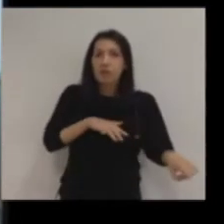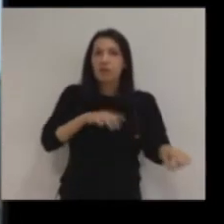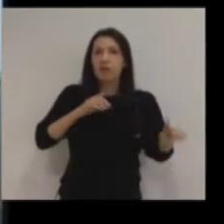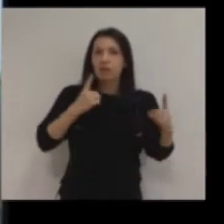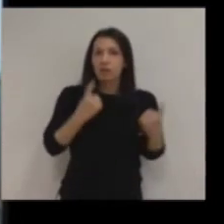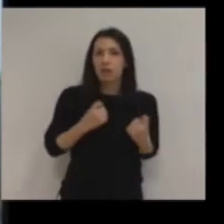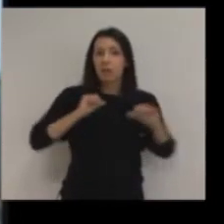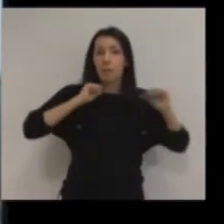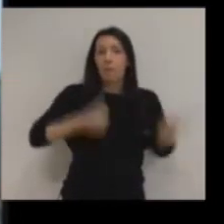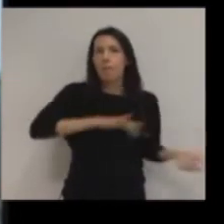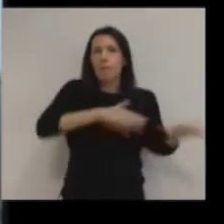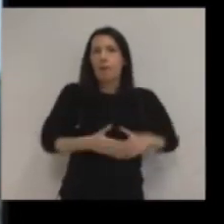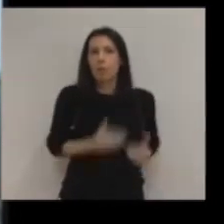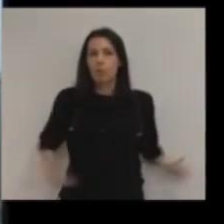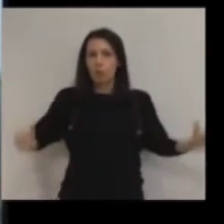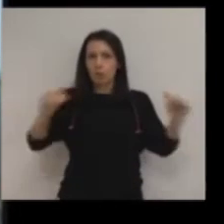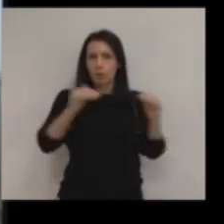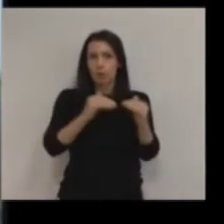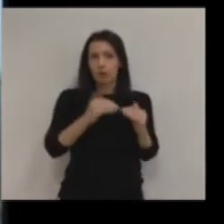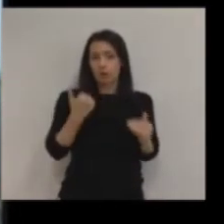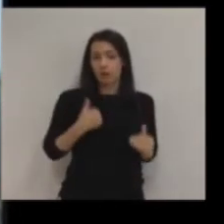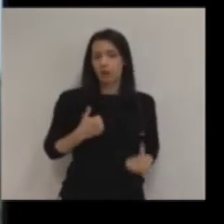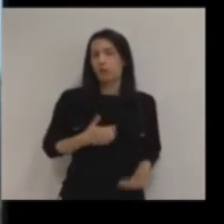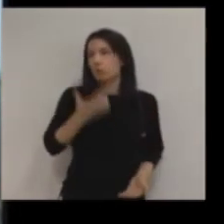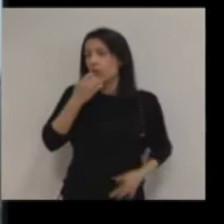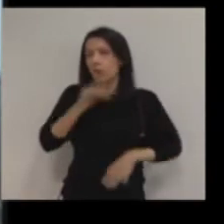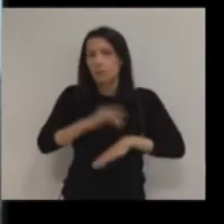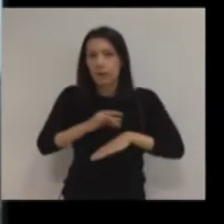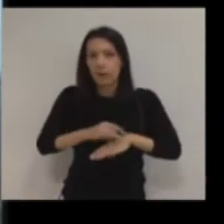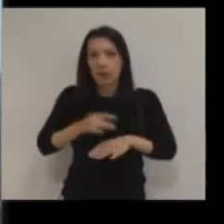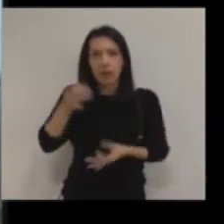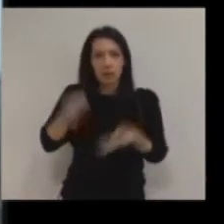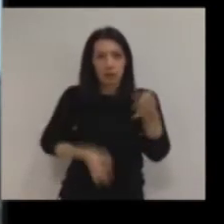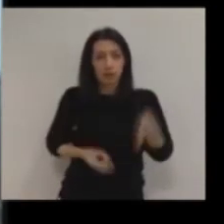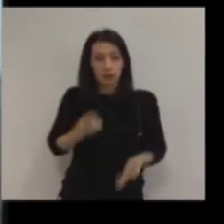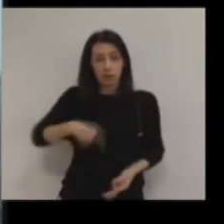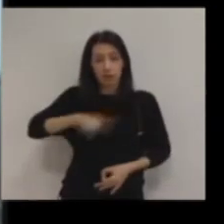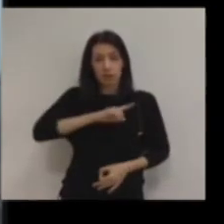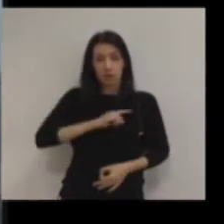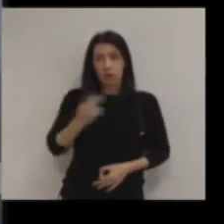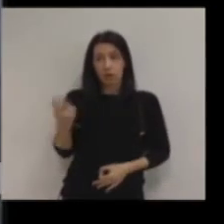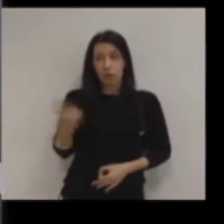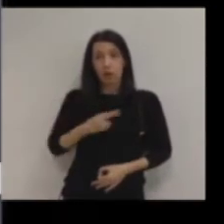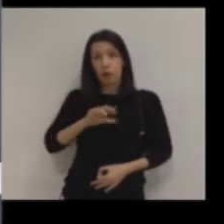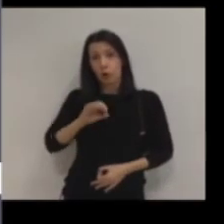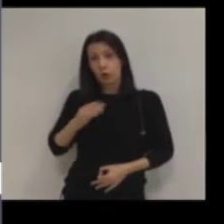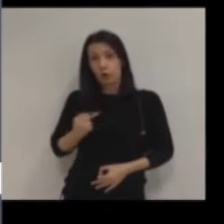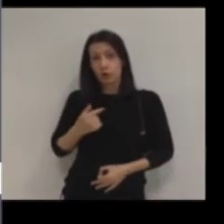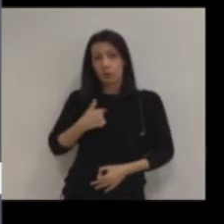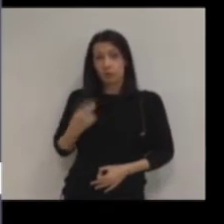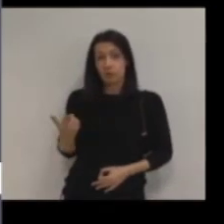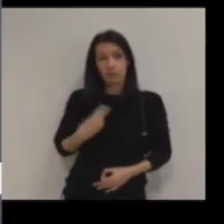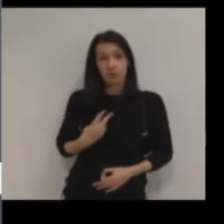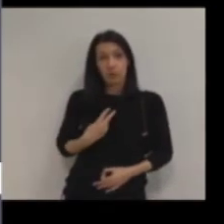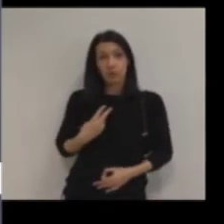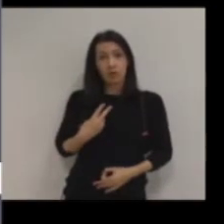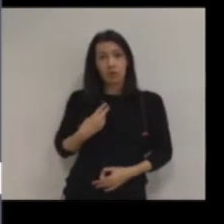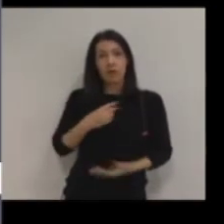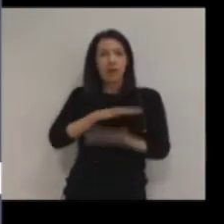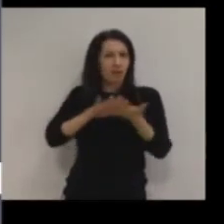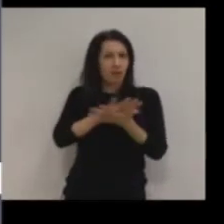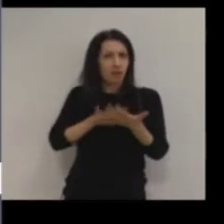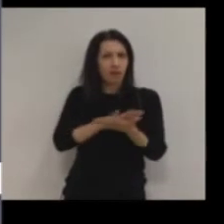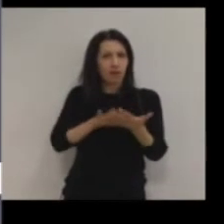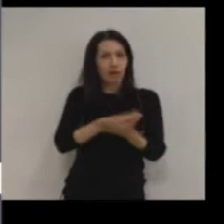en marcha esa igualdad, pues en medicina, en justicia. Nosotras venimos, Rocío y yo, para dar